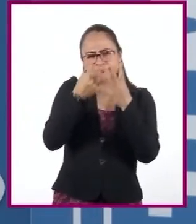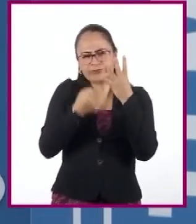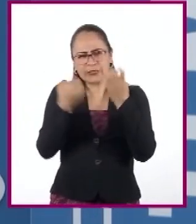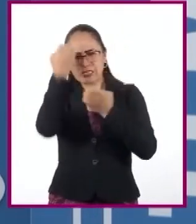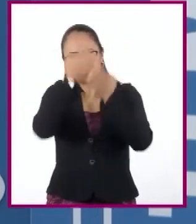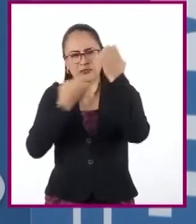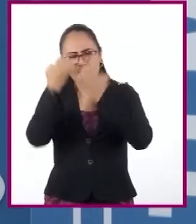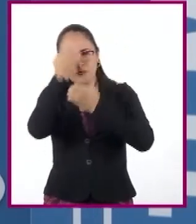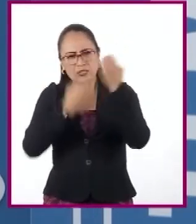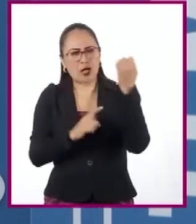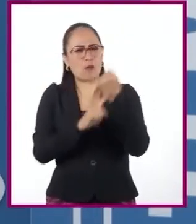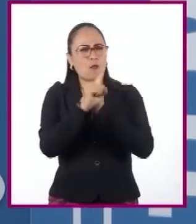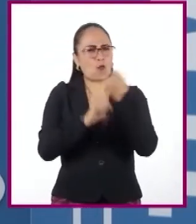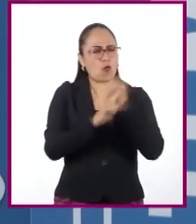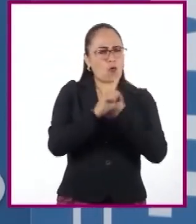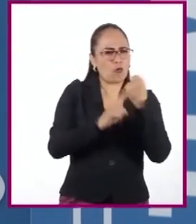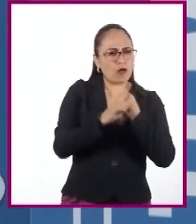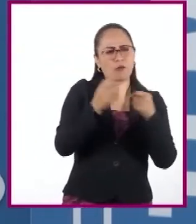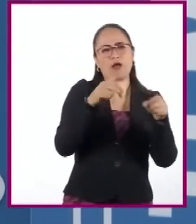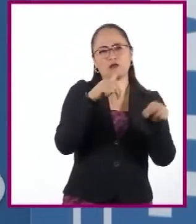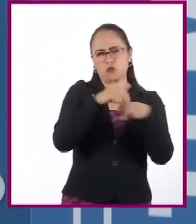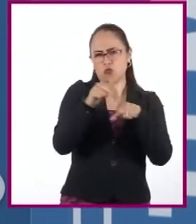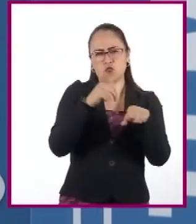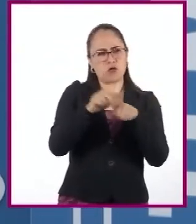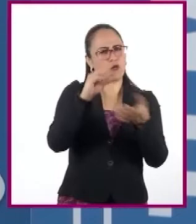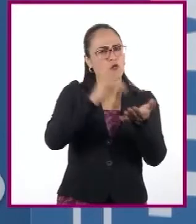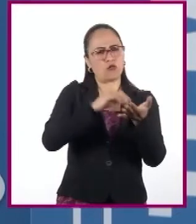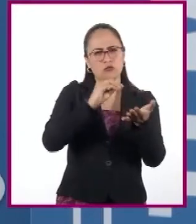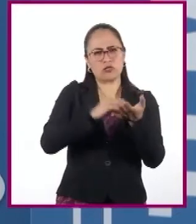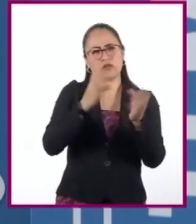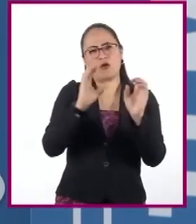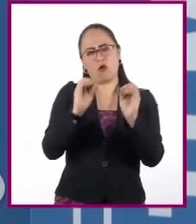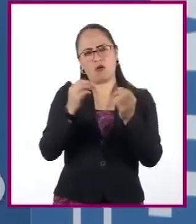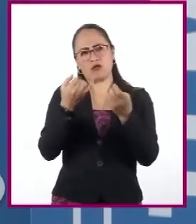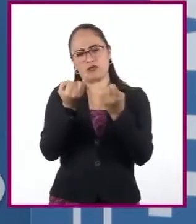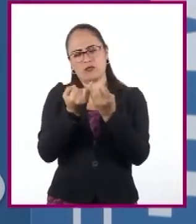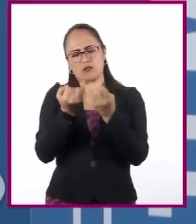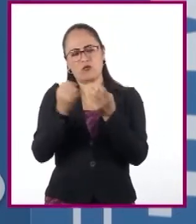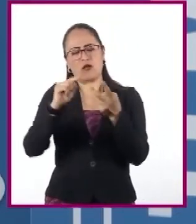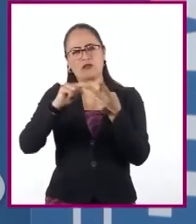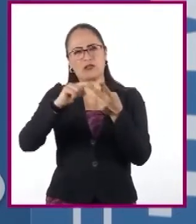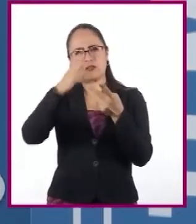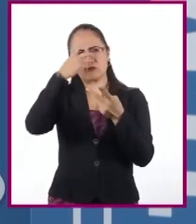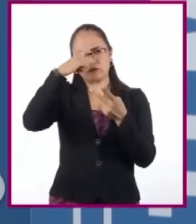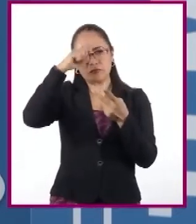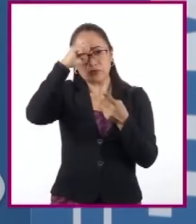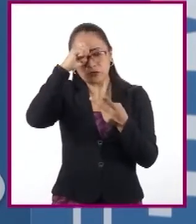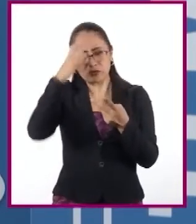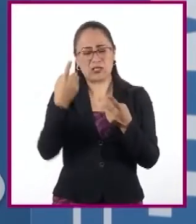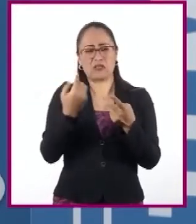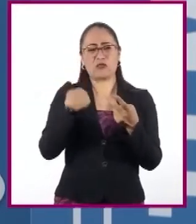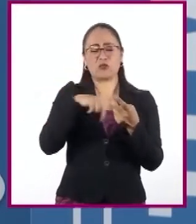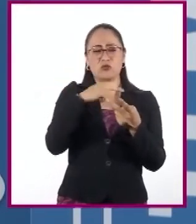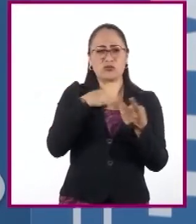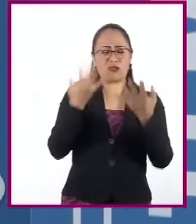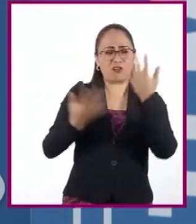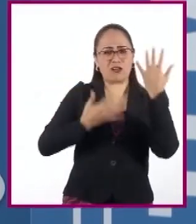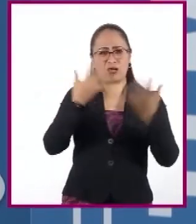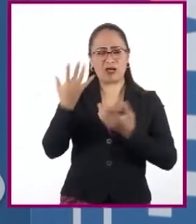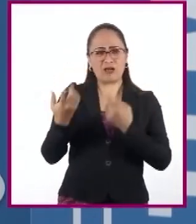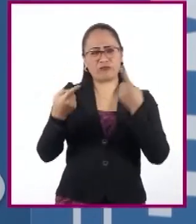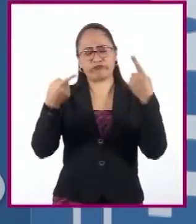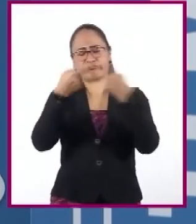se tiene tanto incógnitas como constantes, pero esto no debe generarnos confusión. Analicemos